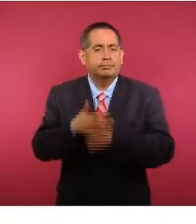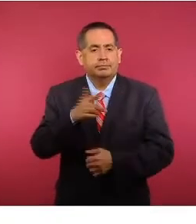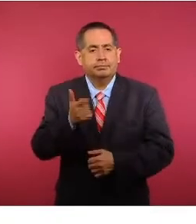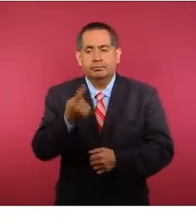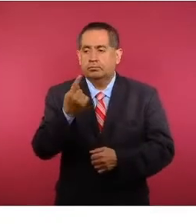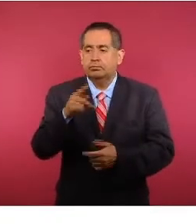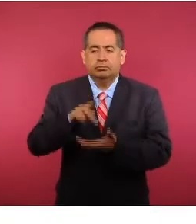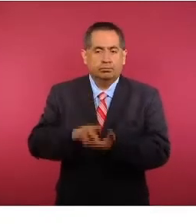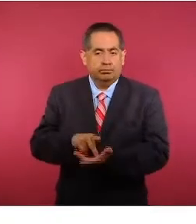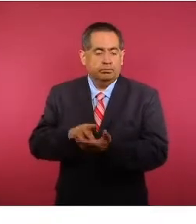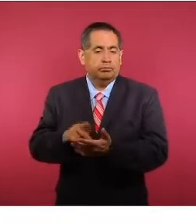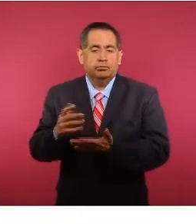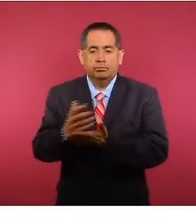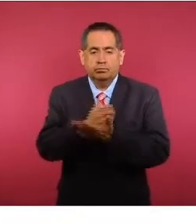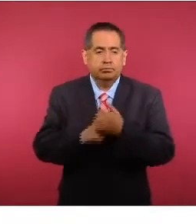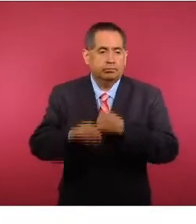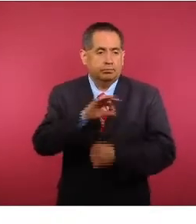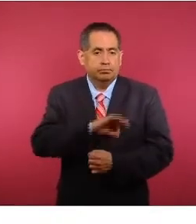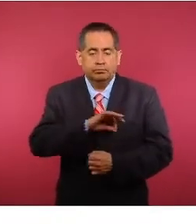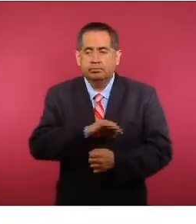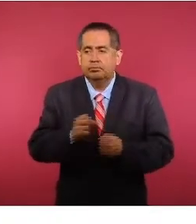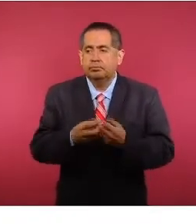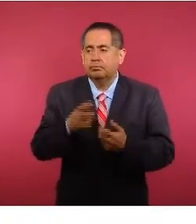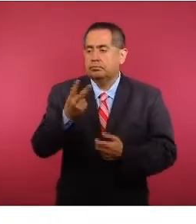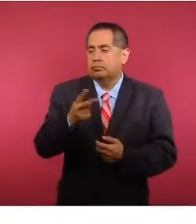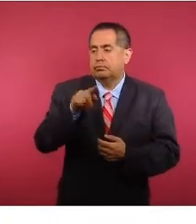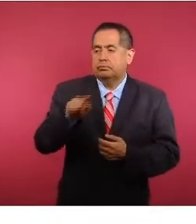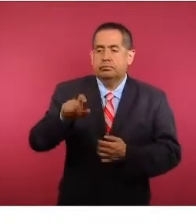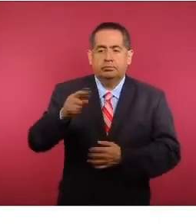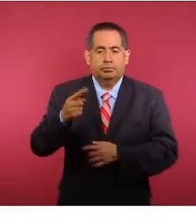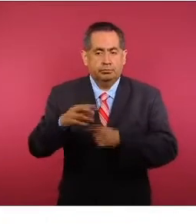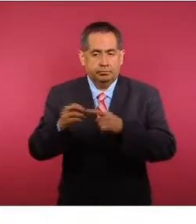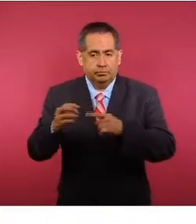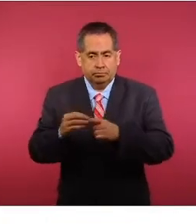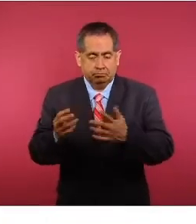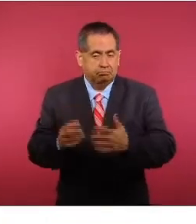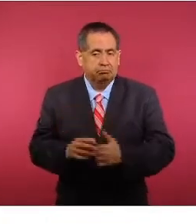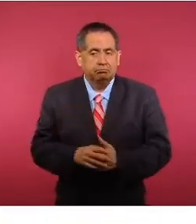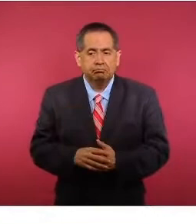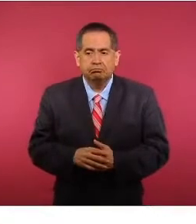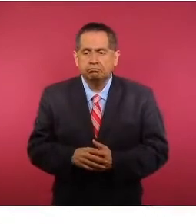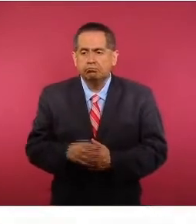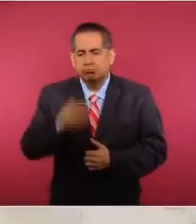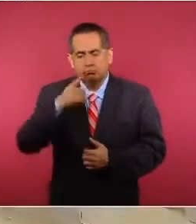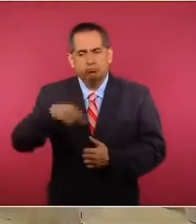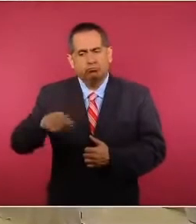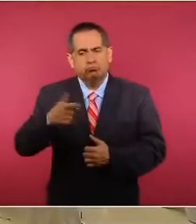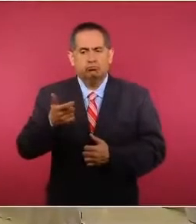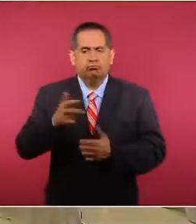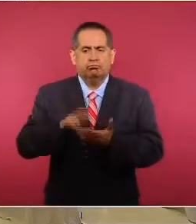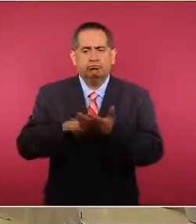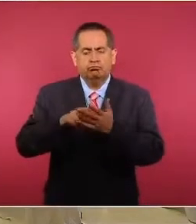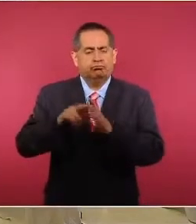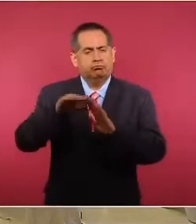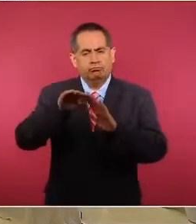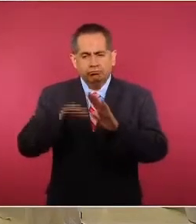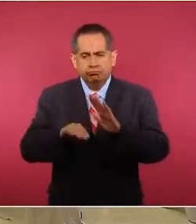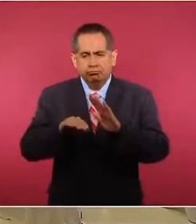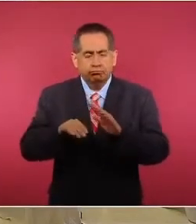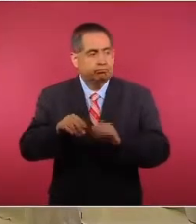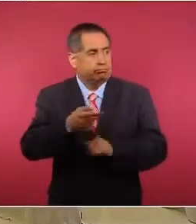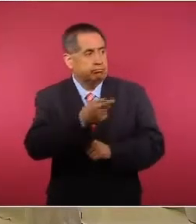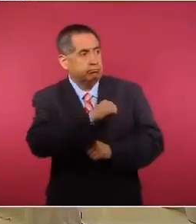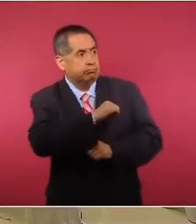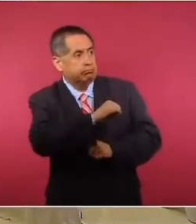por kilo con un margen de 2 pesos 21 centavos. Estabilidad en los precios por abajo de la